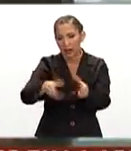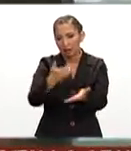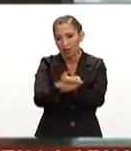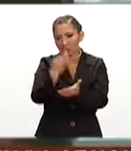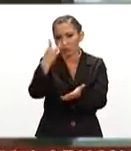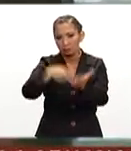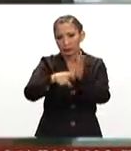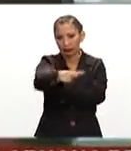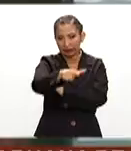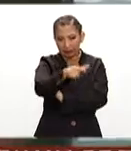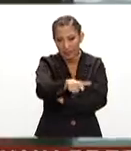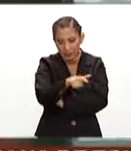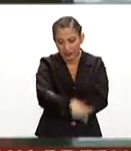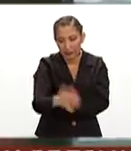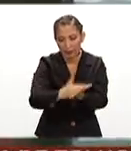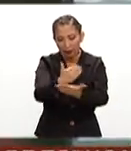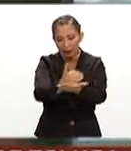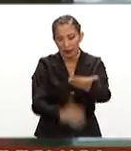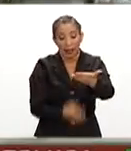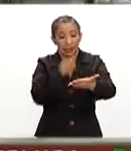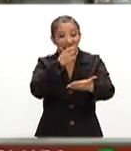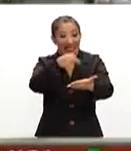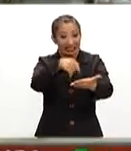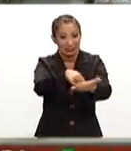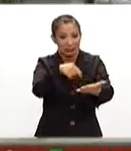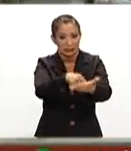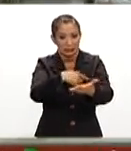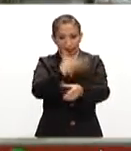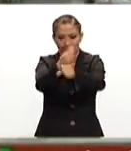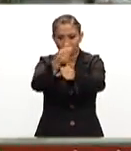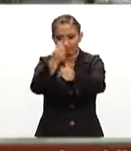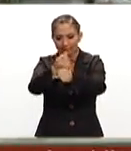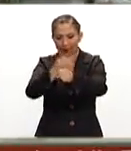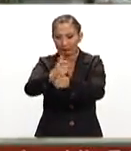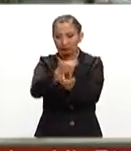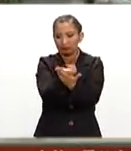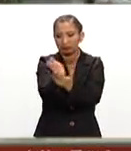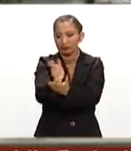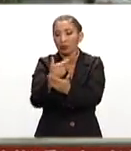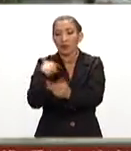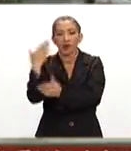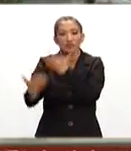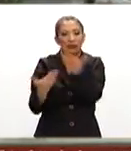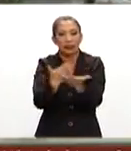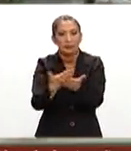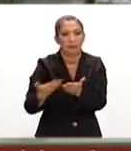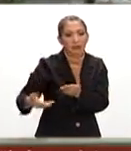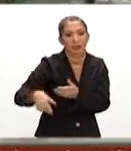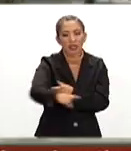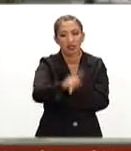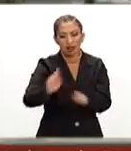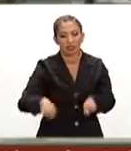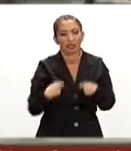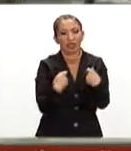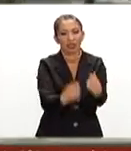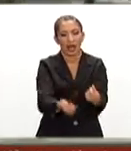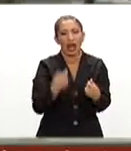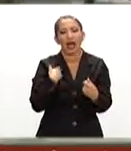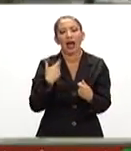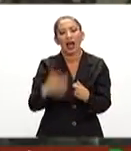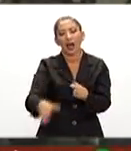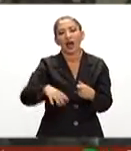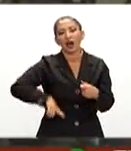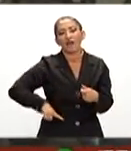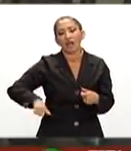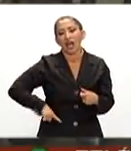Económico 2017. El documento plantea adecuaciones a los cobros por la prestación de los servicios que proporcionan las dependencias